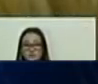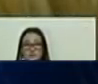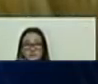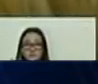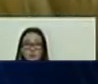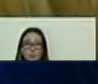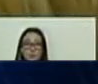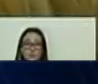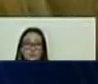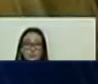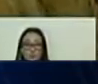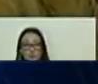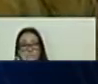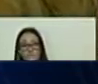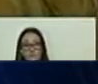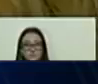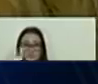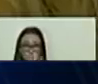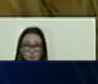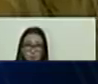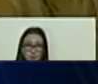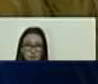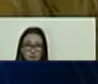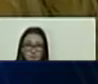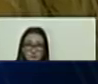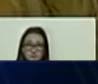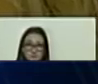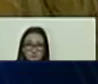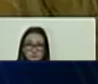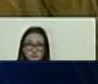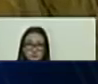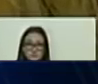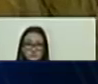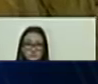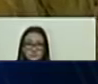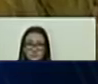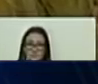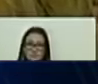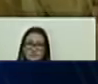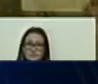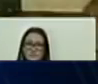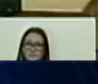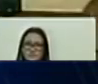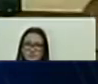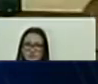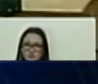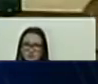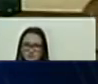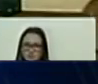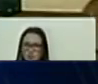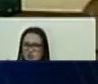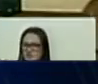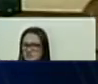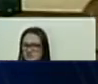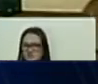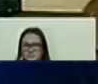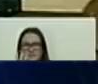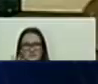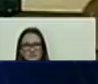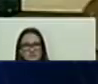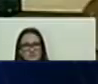país. Y si fueron 3 victorias contundentes contra 3 formas distintas de acción